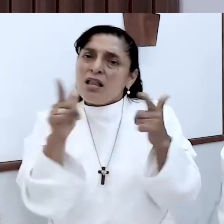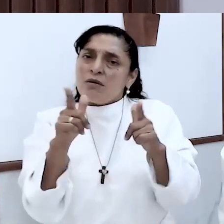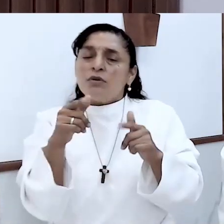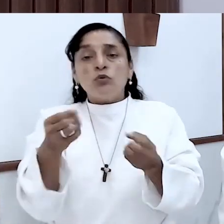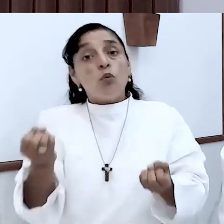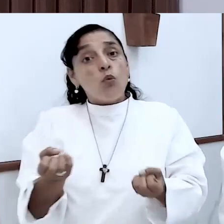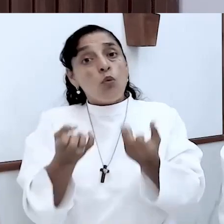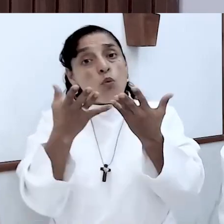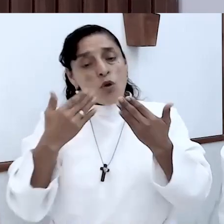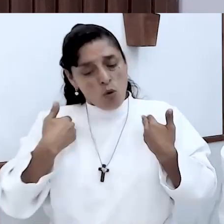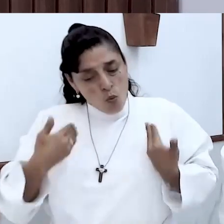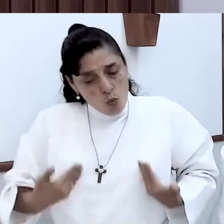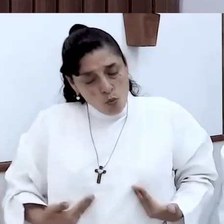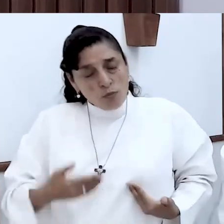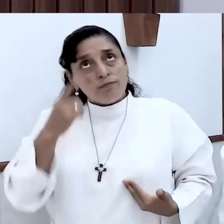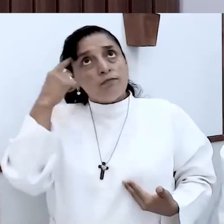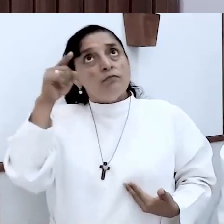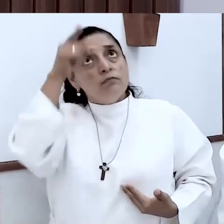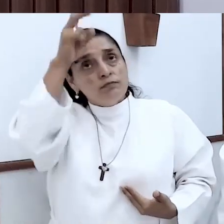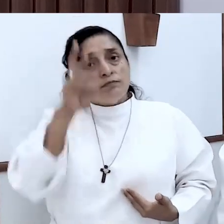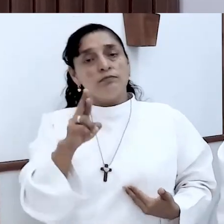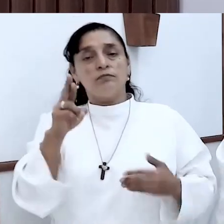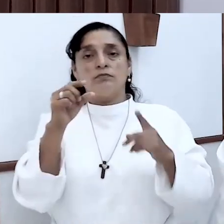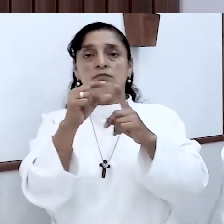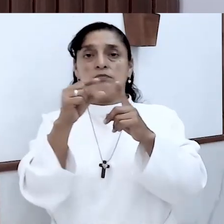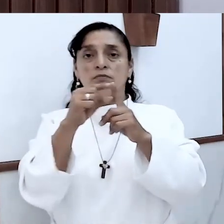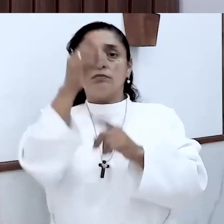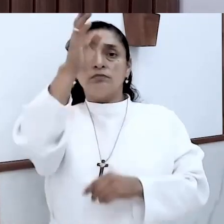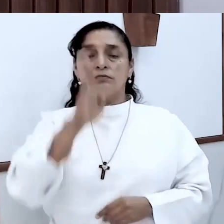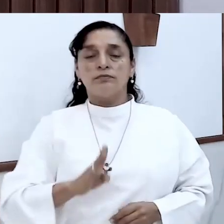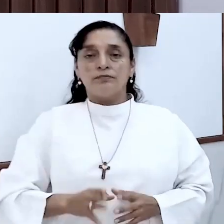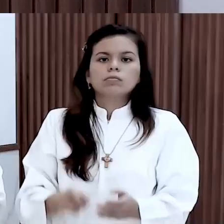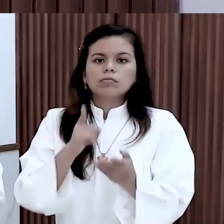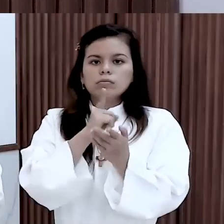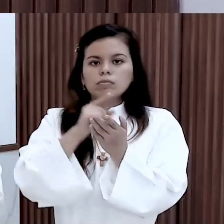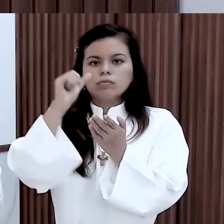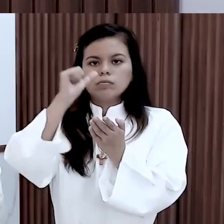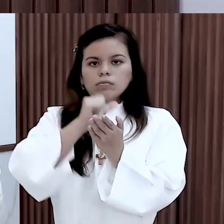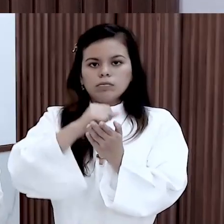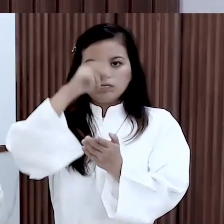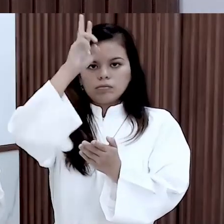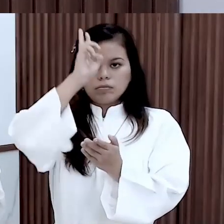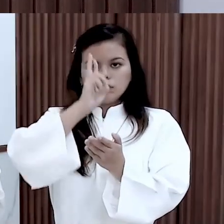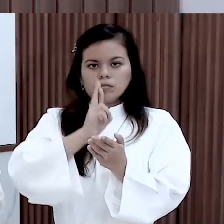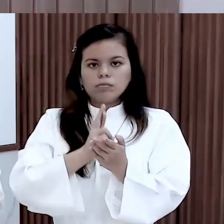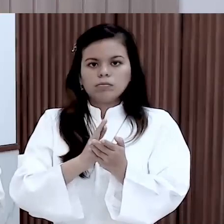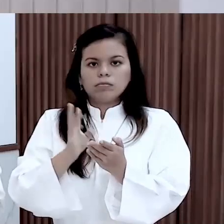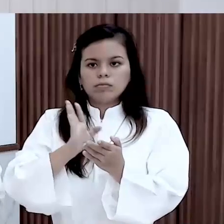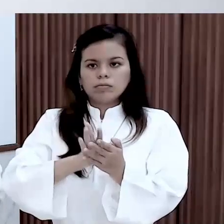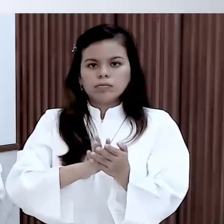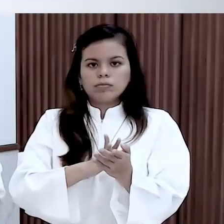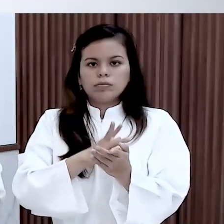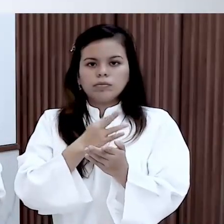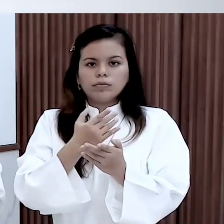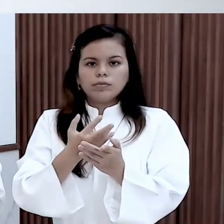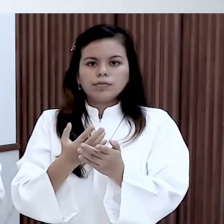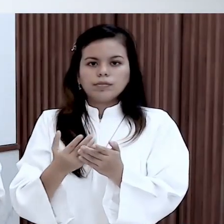Dios con el cuerpo. Palabra de Dios. Te alabamos, Señor.